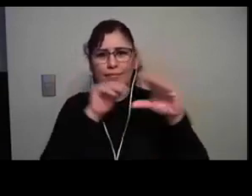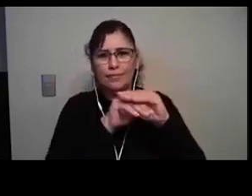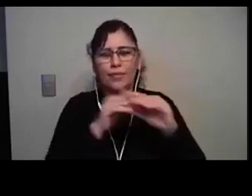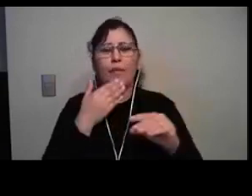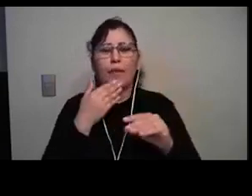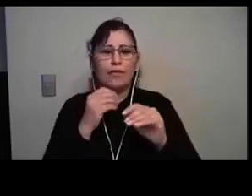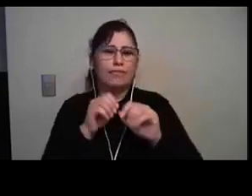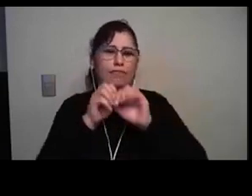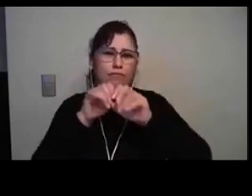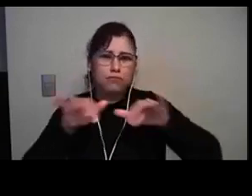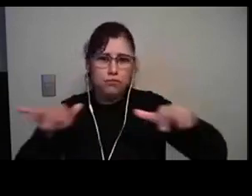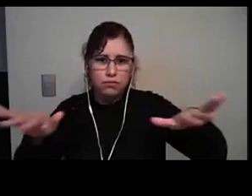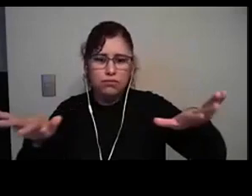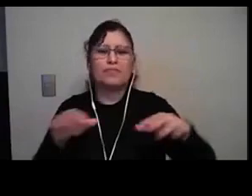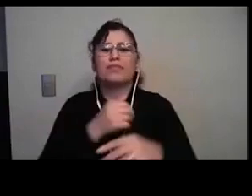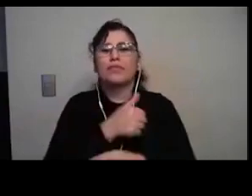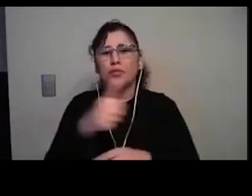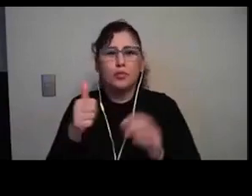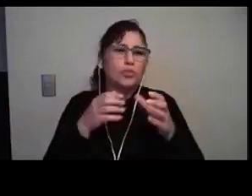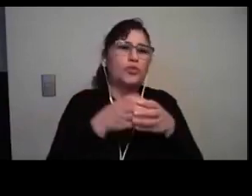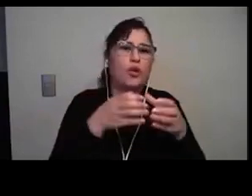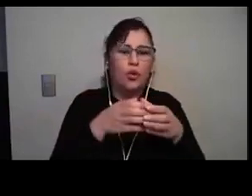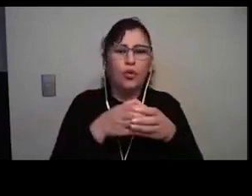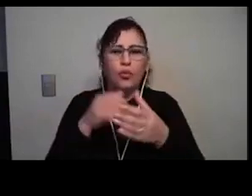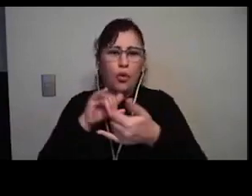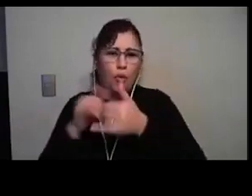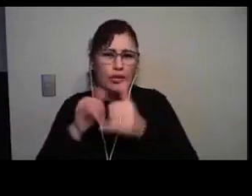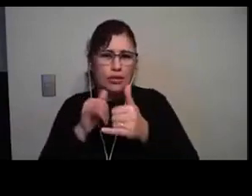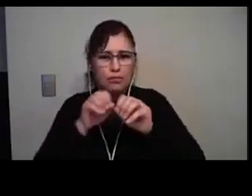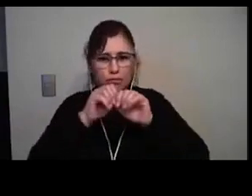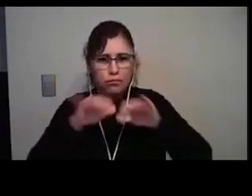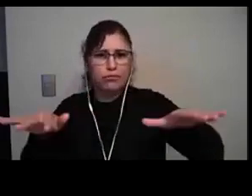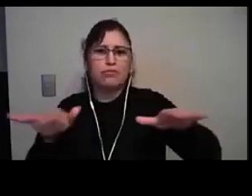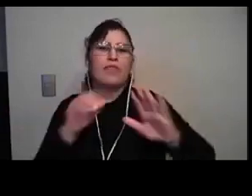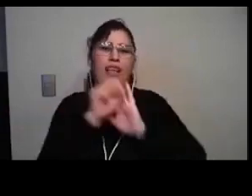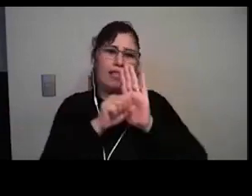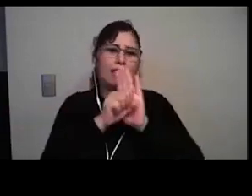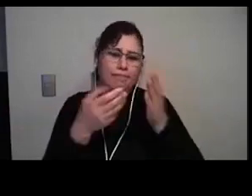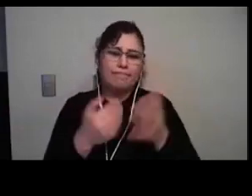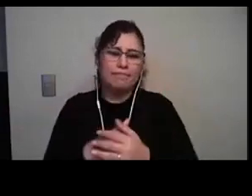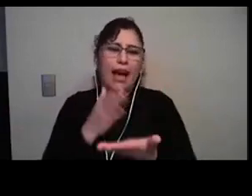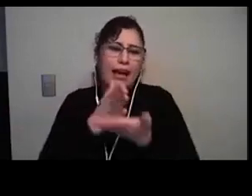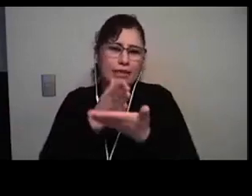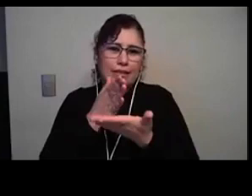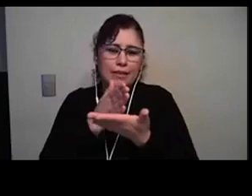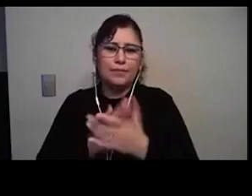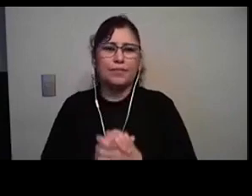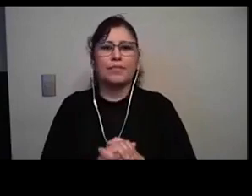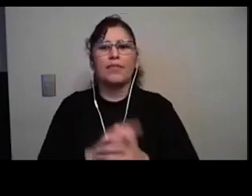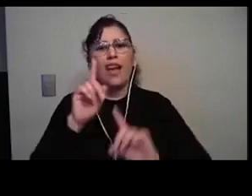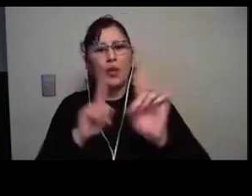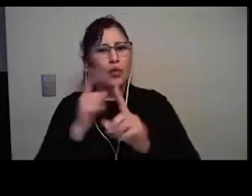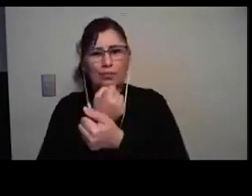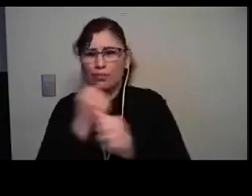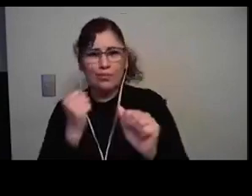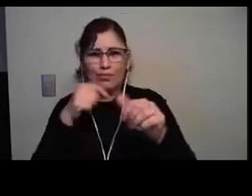sus compañeras que no han estado presentes o que no han podido estar presentes de manera sincrónica,